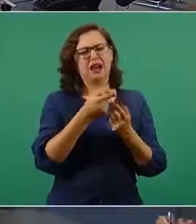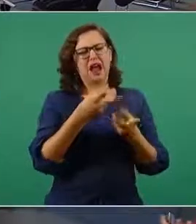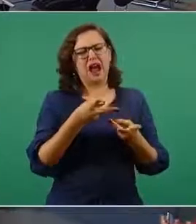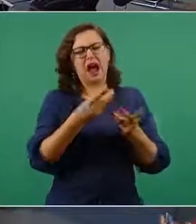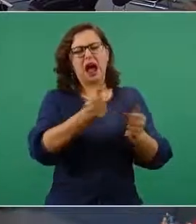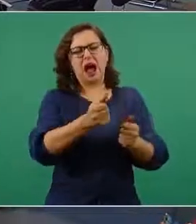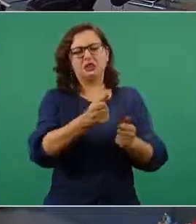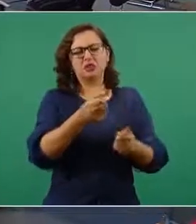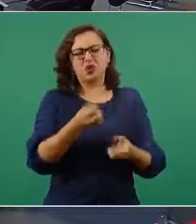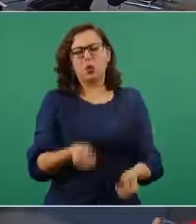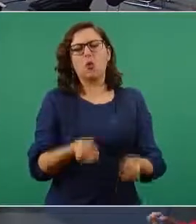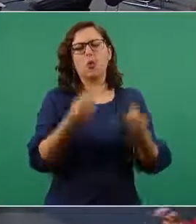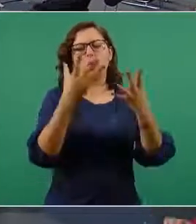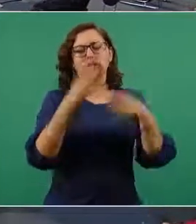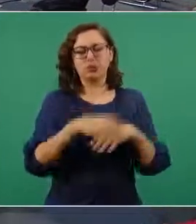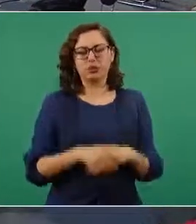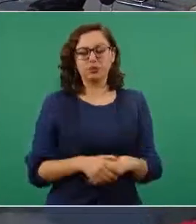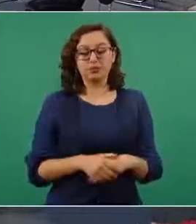1,000 millones de pesos al año,